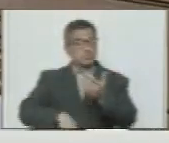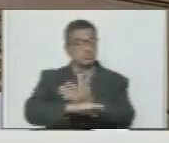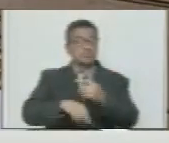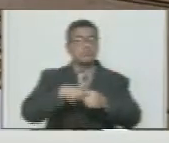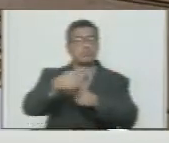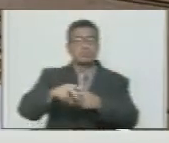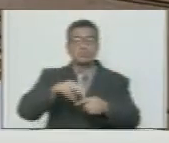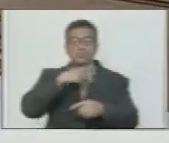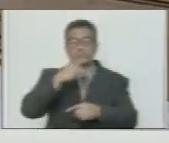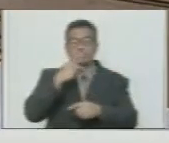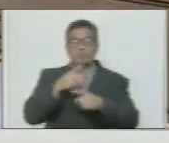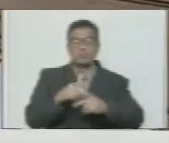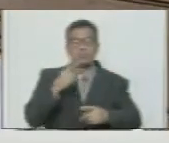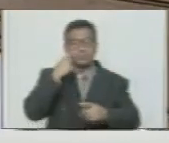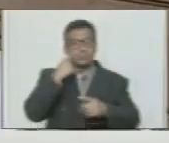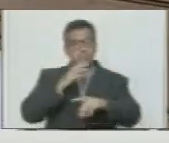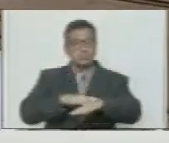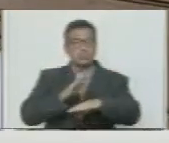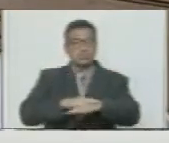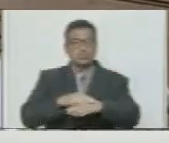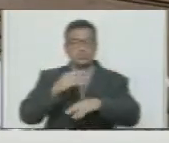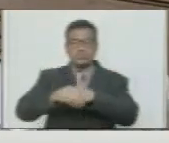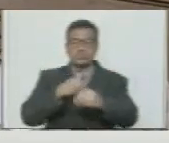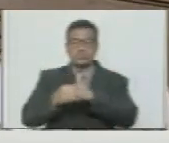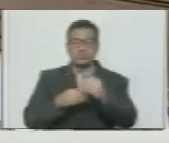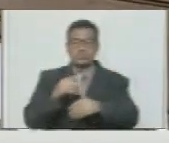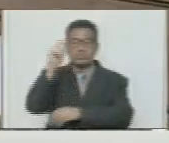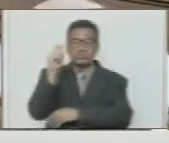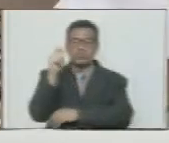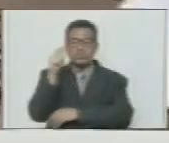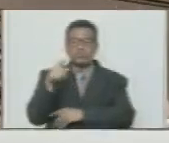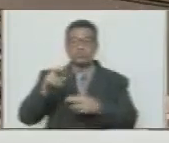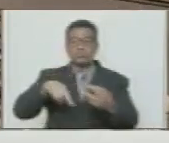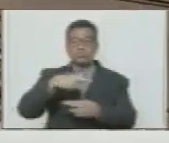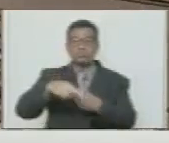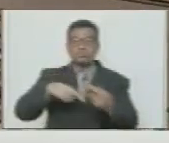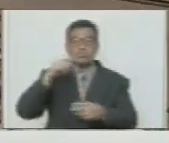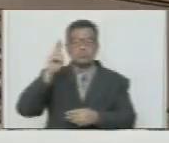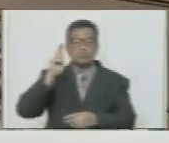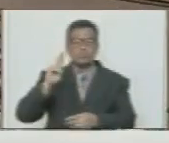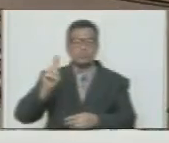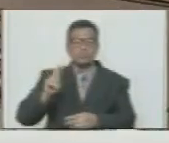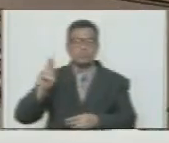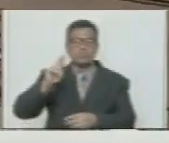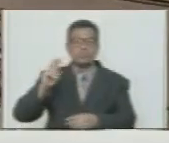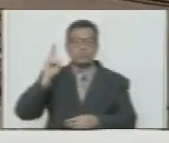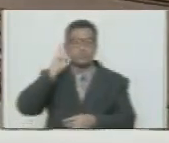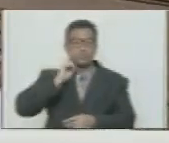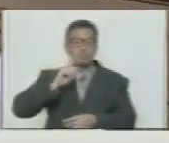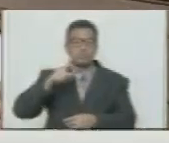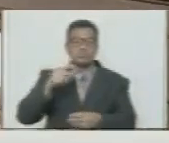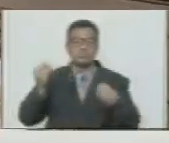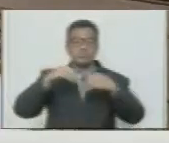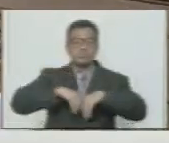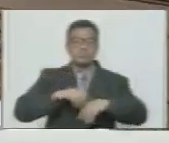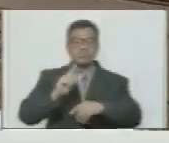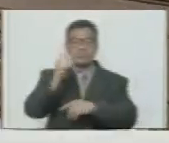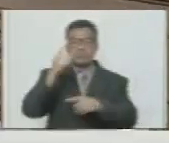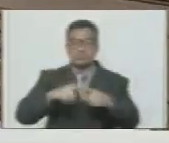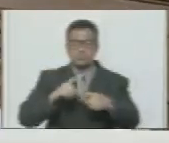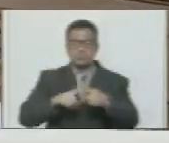exilio político, aspecto que lo llevaron a convertirse en diputado de la República Bolivariana de Venezuela.